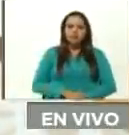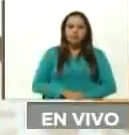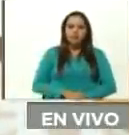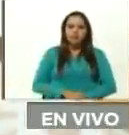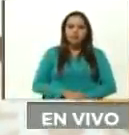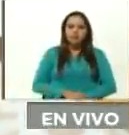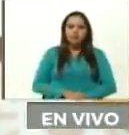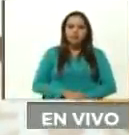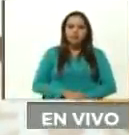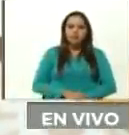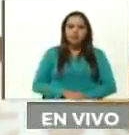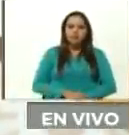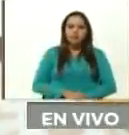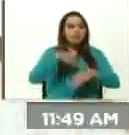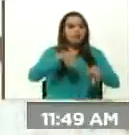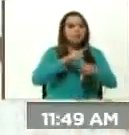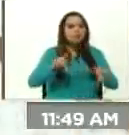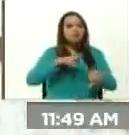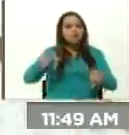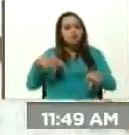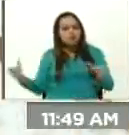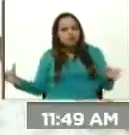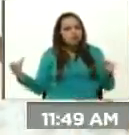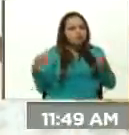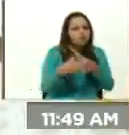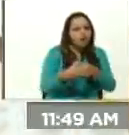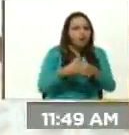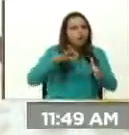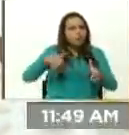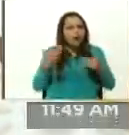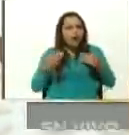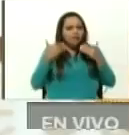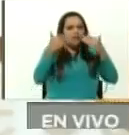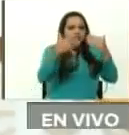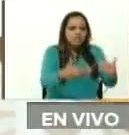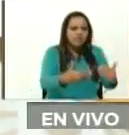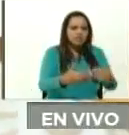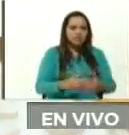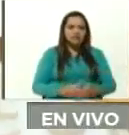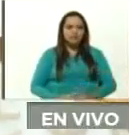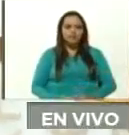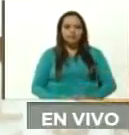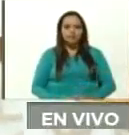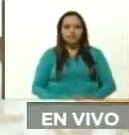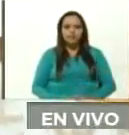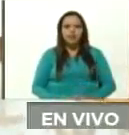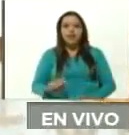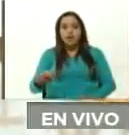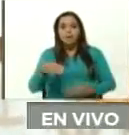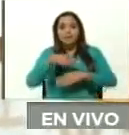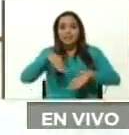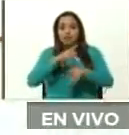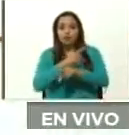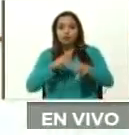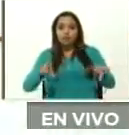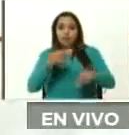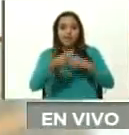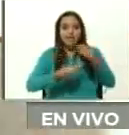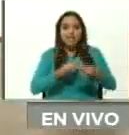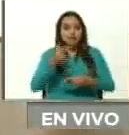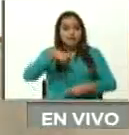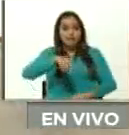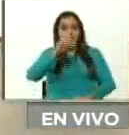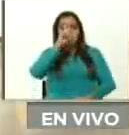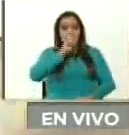hemos reunido para avanzar. De hecho, el Ministerio Público creó este mismo